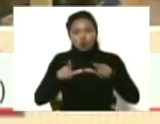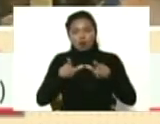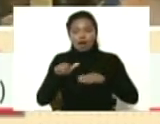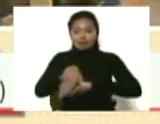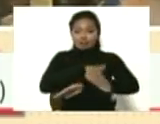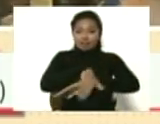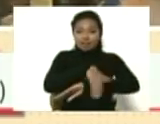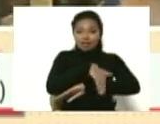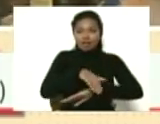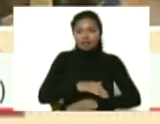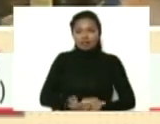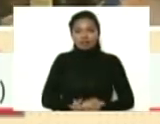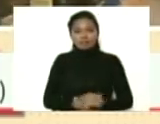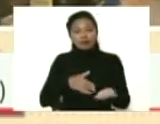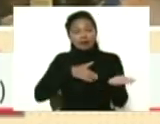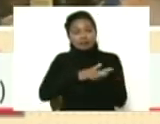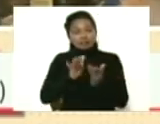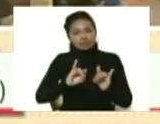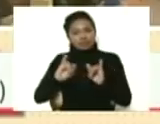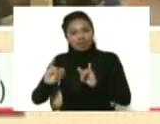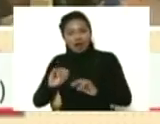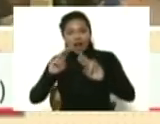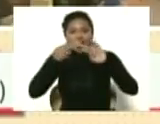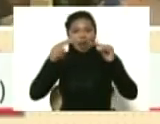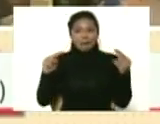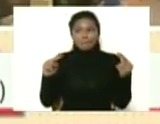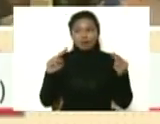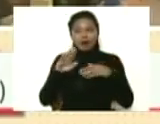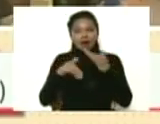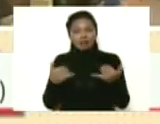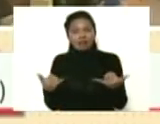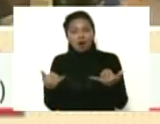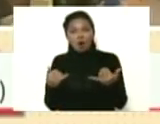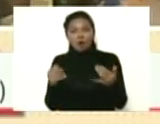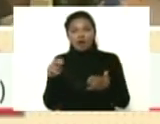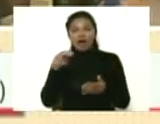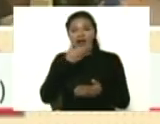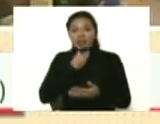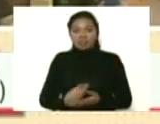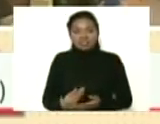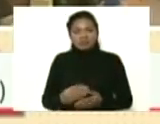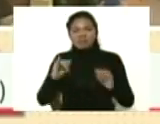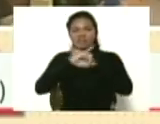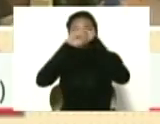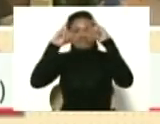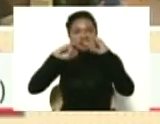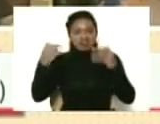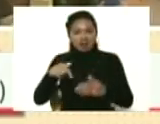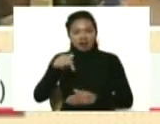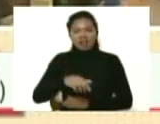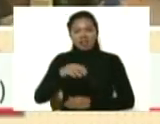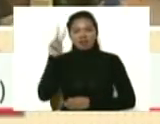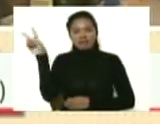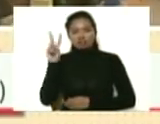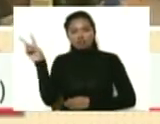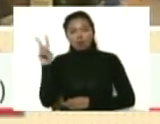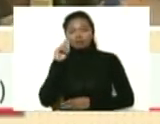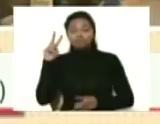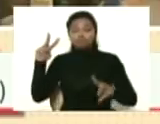calle para garantizar la paz y las navidades felices de Venezuela.